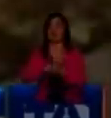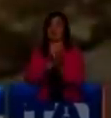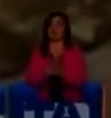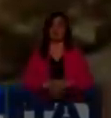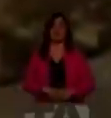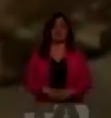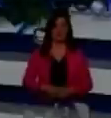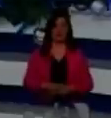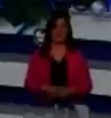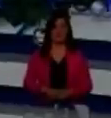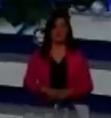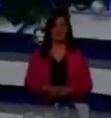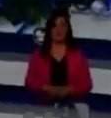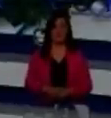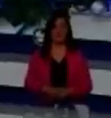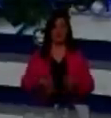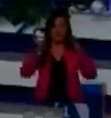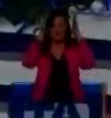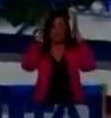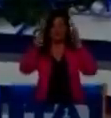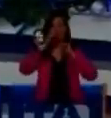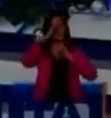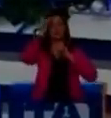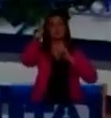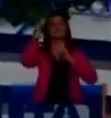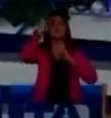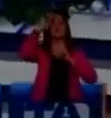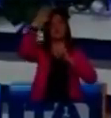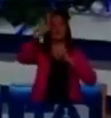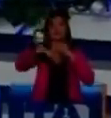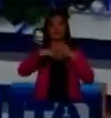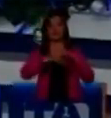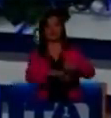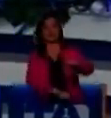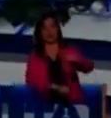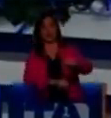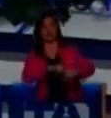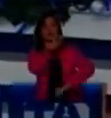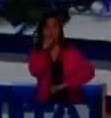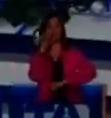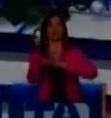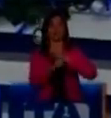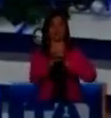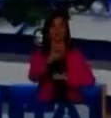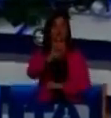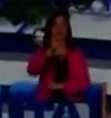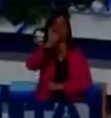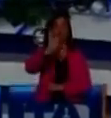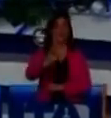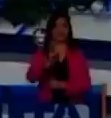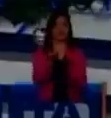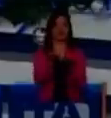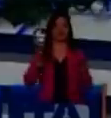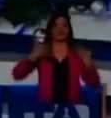Ceballos, 24 horas. Mucha atención, la policía logra el mayor decomiso de drogas en lo que va del año en la ciudad de Guayaquil. Se trata